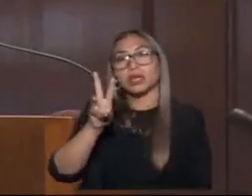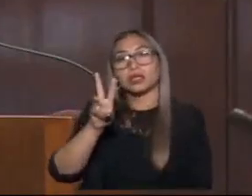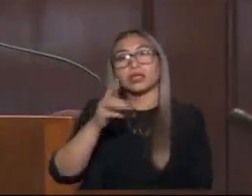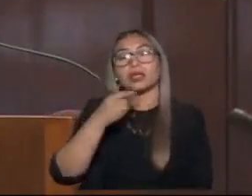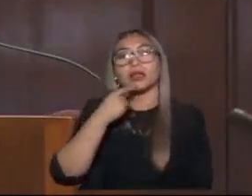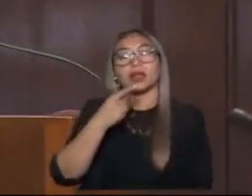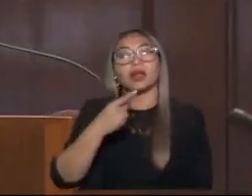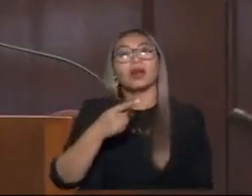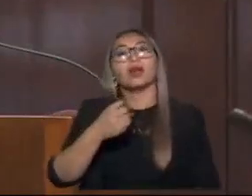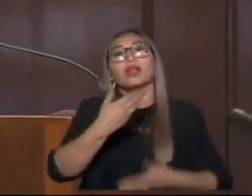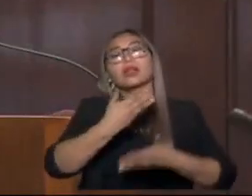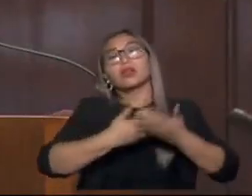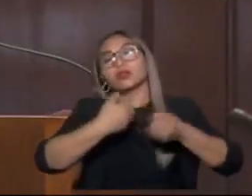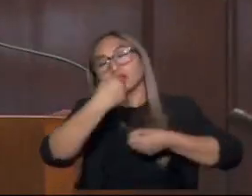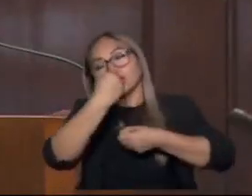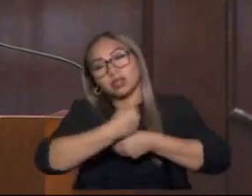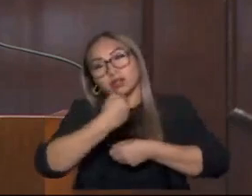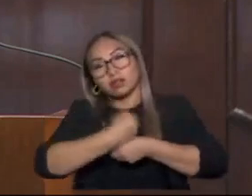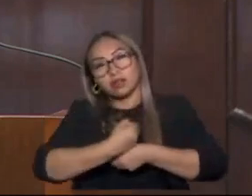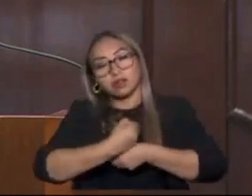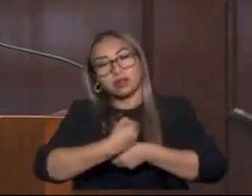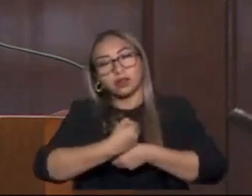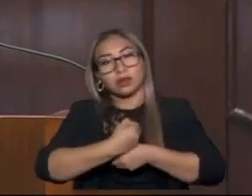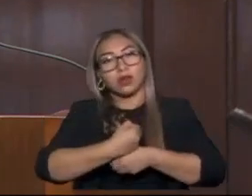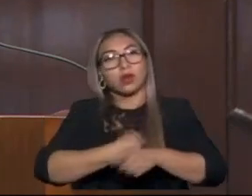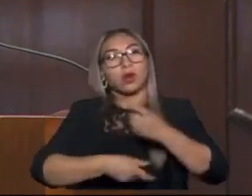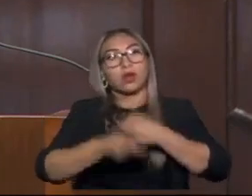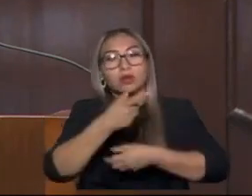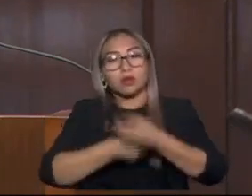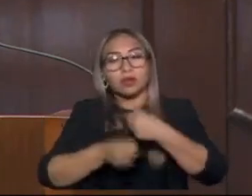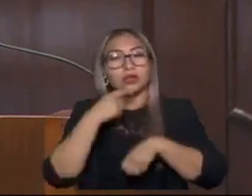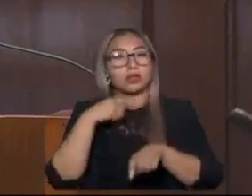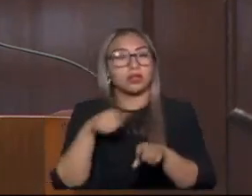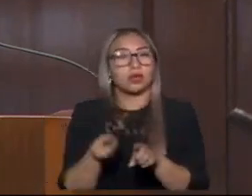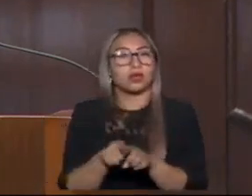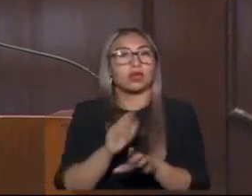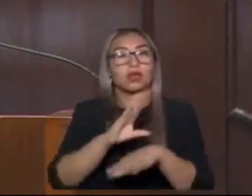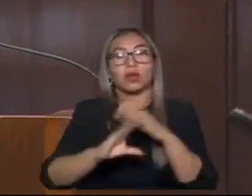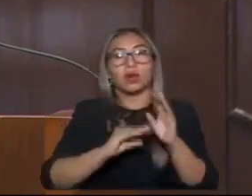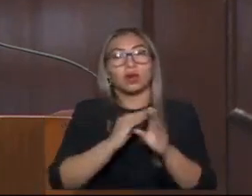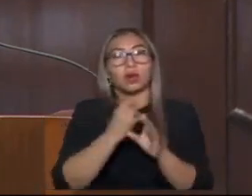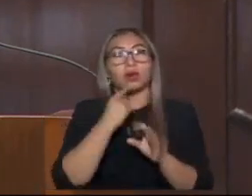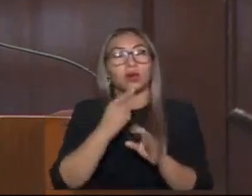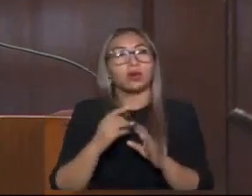obras de infraestructura mayor con una inversión total de